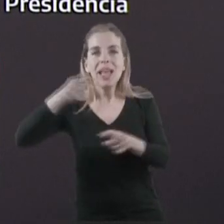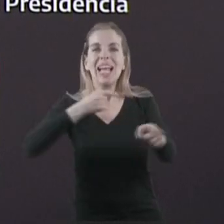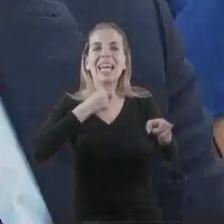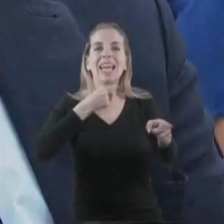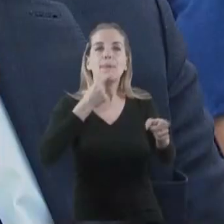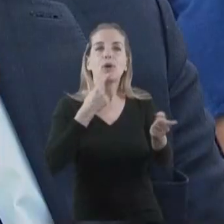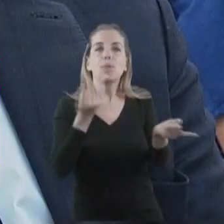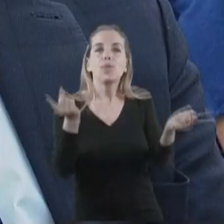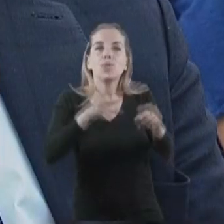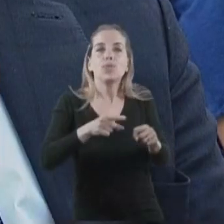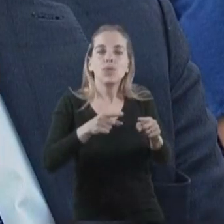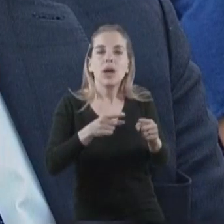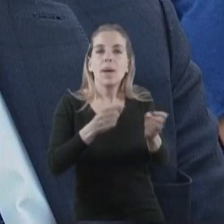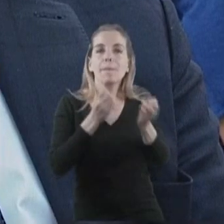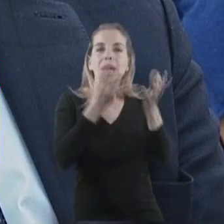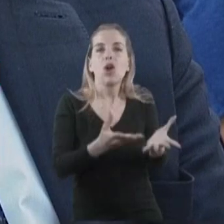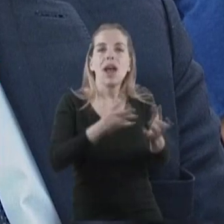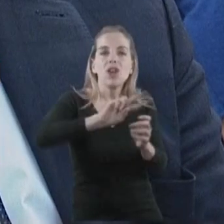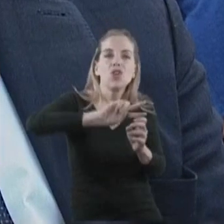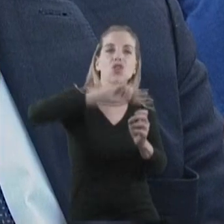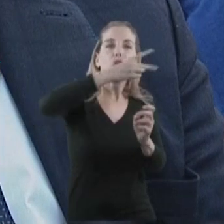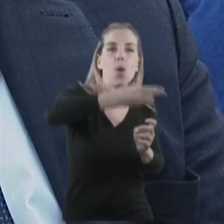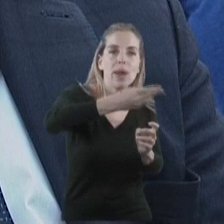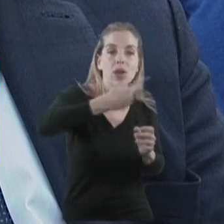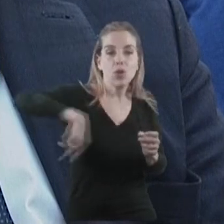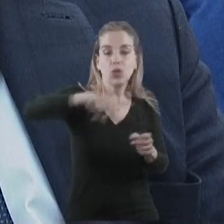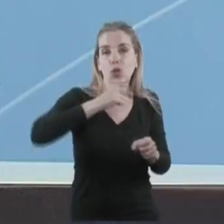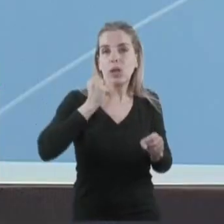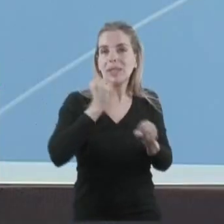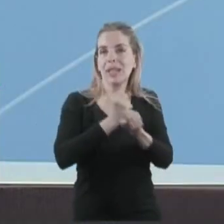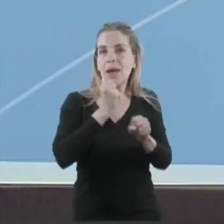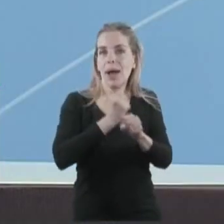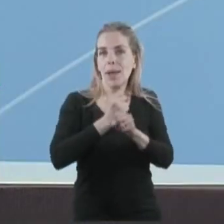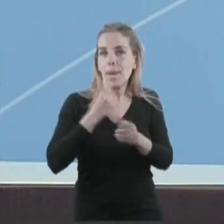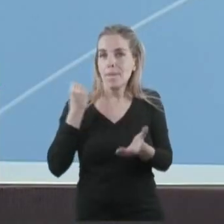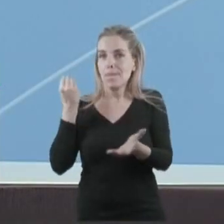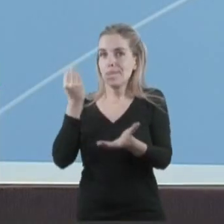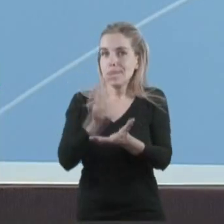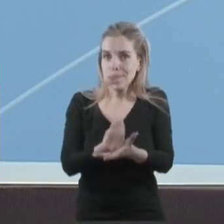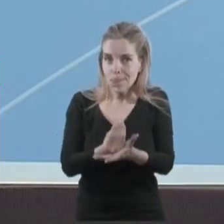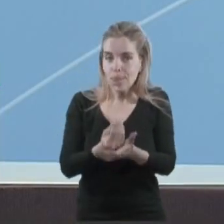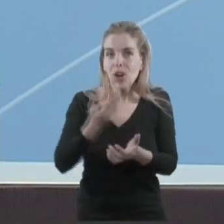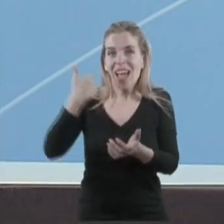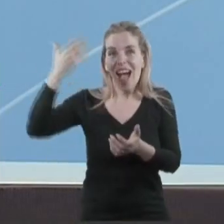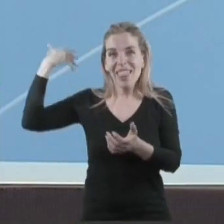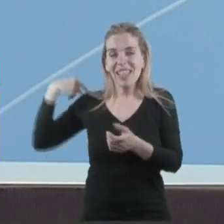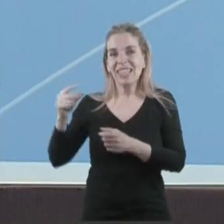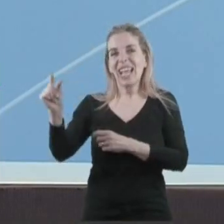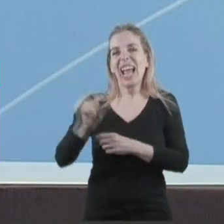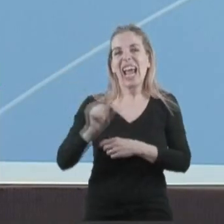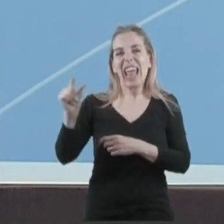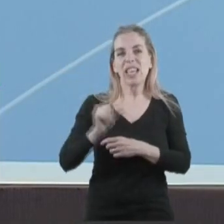Nosotros gestionamos un país en el cual no existía el crédito, porque el